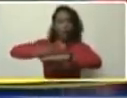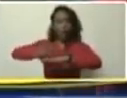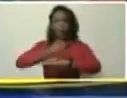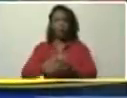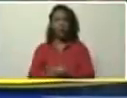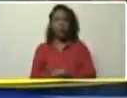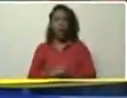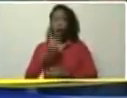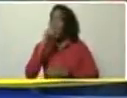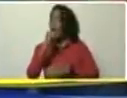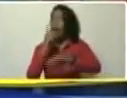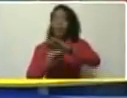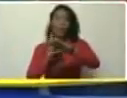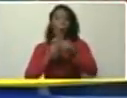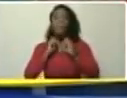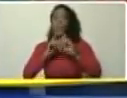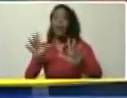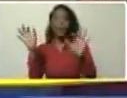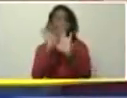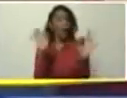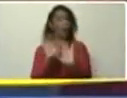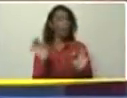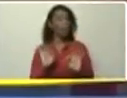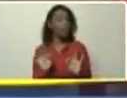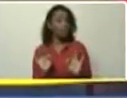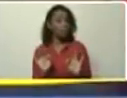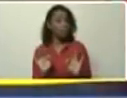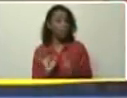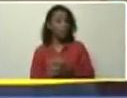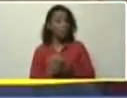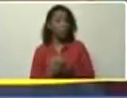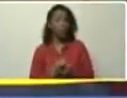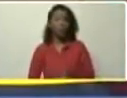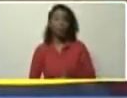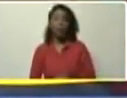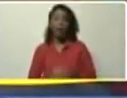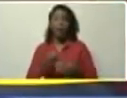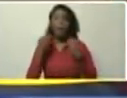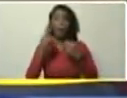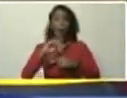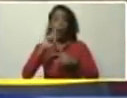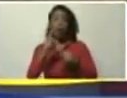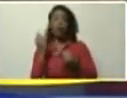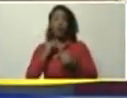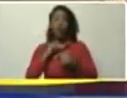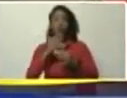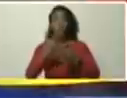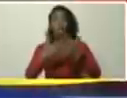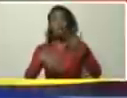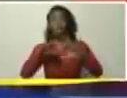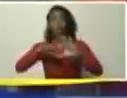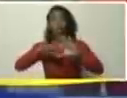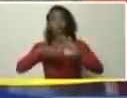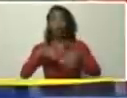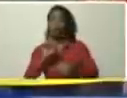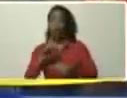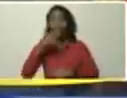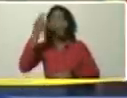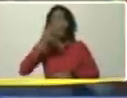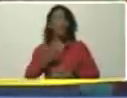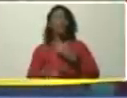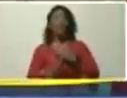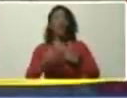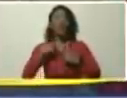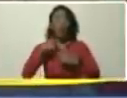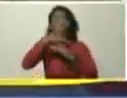No hay tiempo que perder, compatriotas. Y para no extenderme, porque de verdad todavía estoy